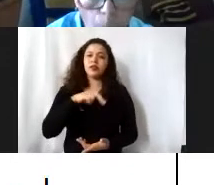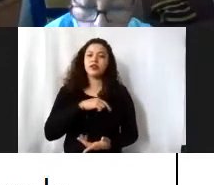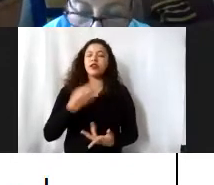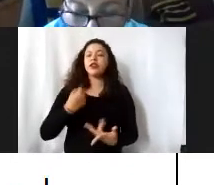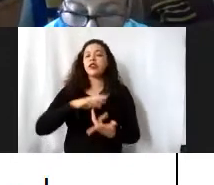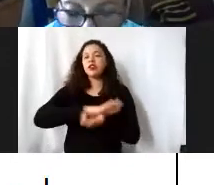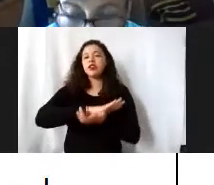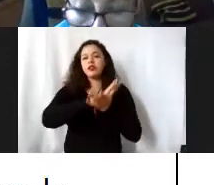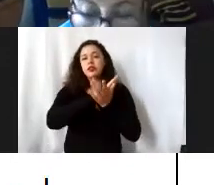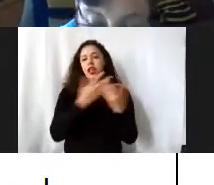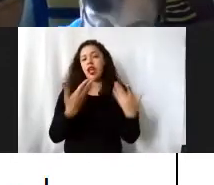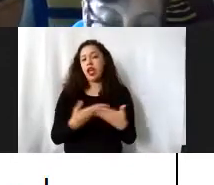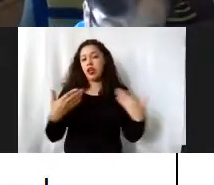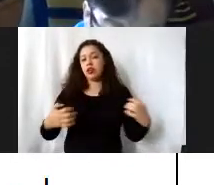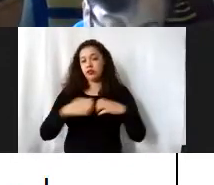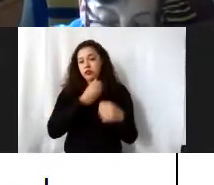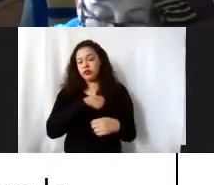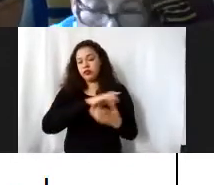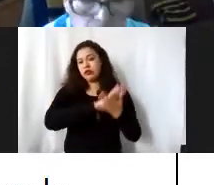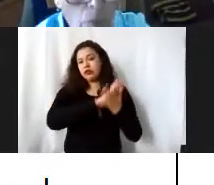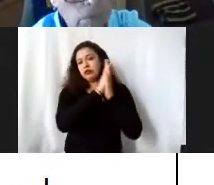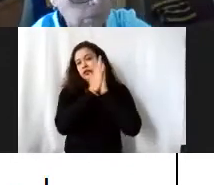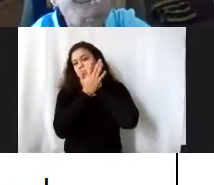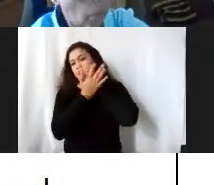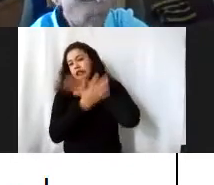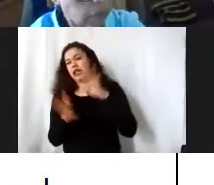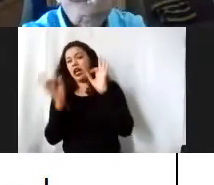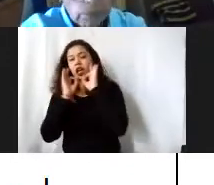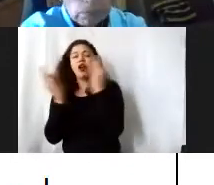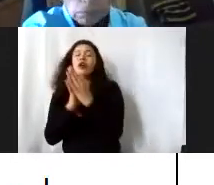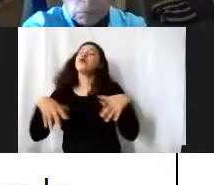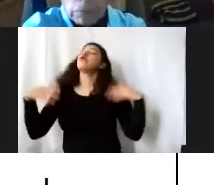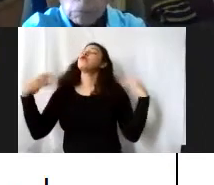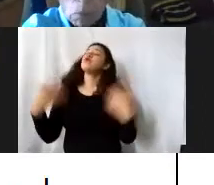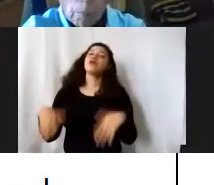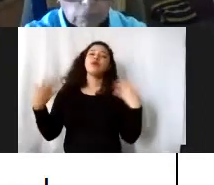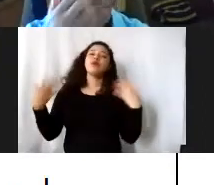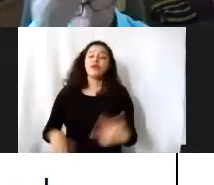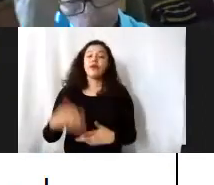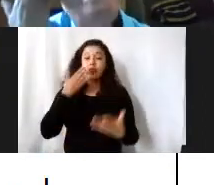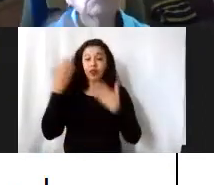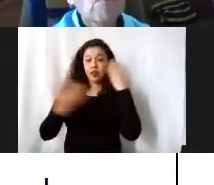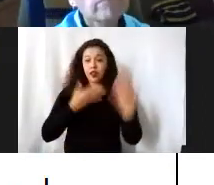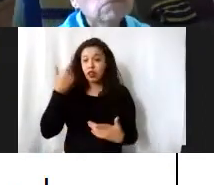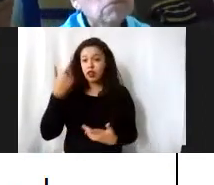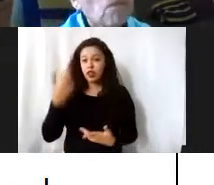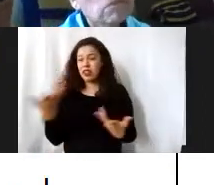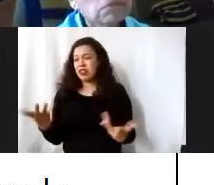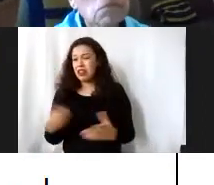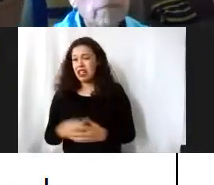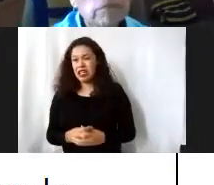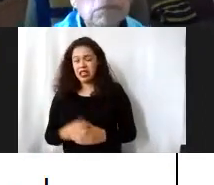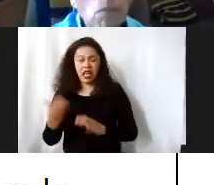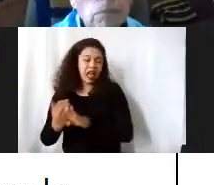transformado con la pandemia de una manera impresionante. Es decir, el estudio económico estaba hecho antes de